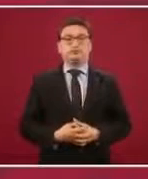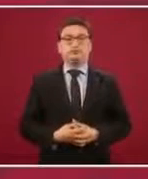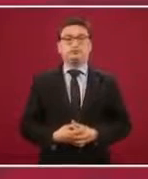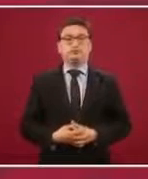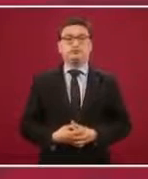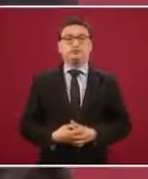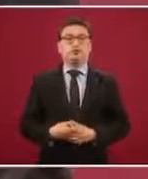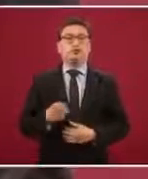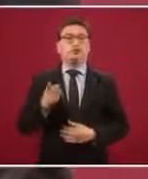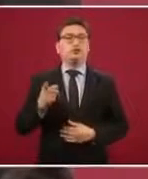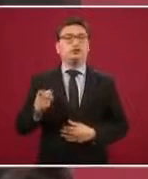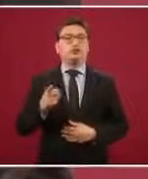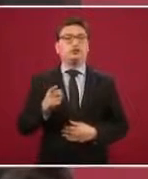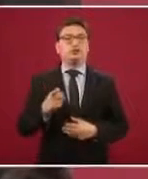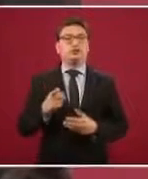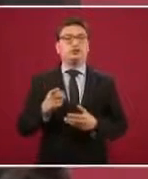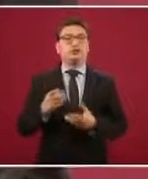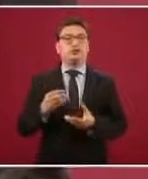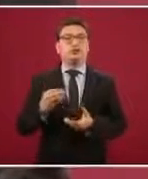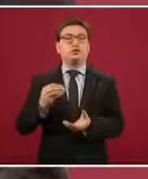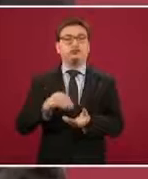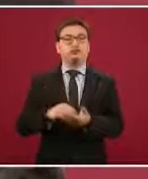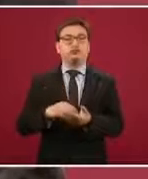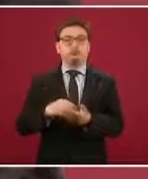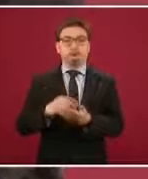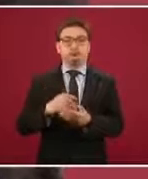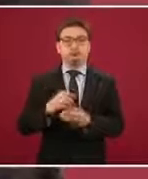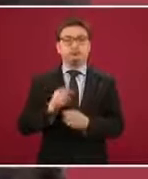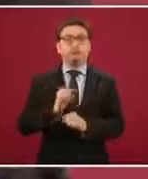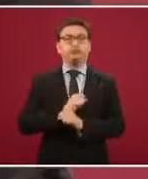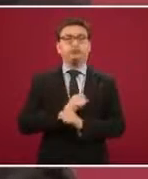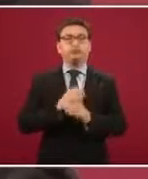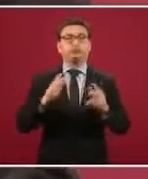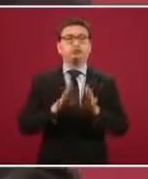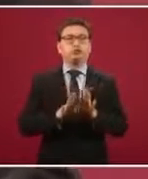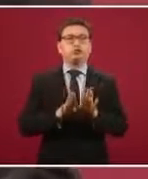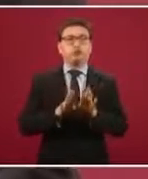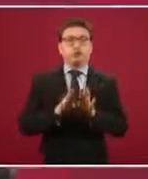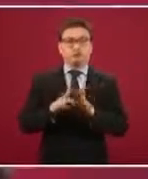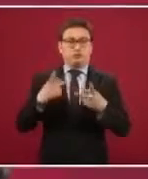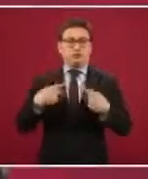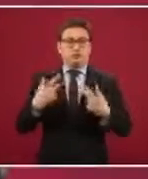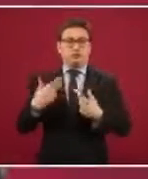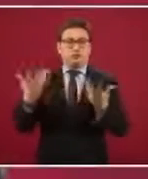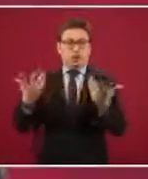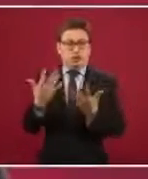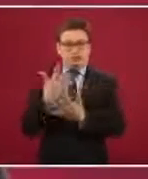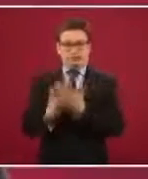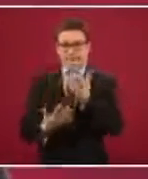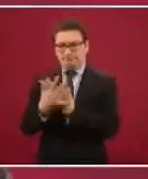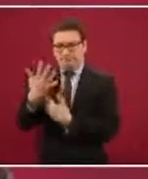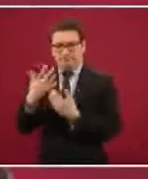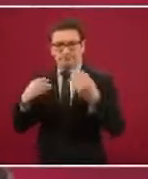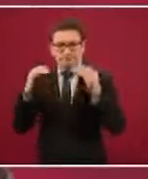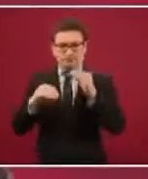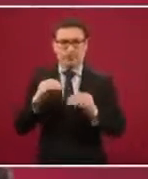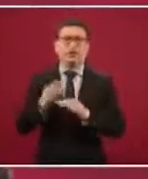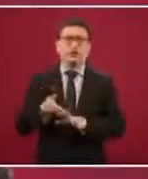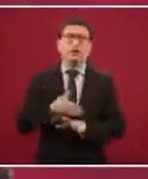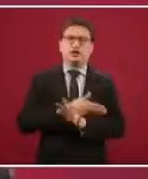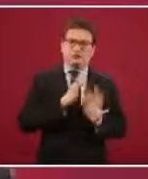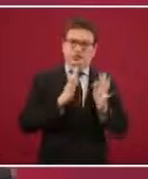un explosivo, vamos a decir, artesanal. Ya han sucedido casos